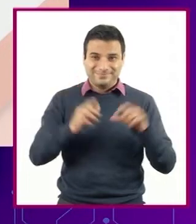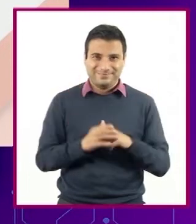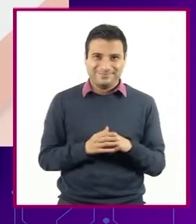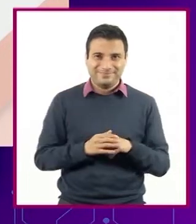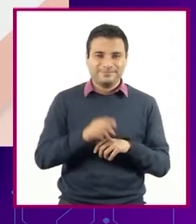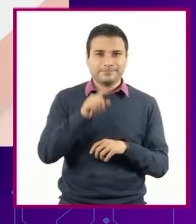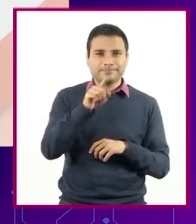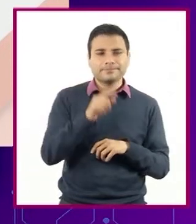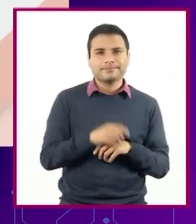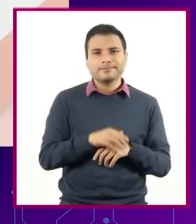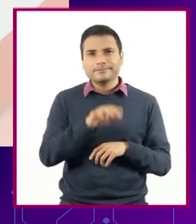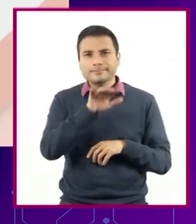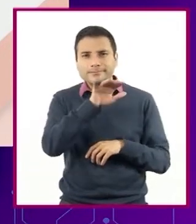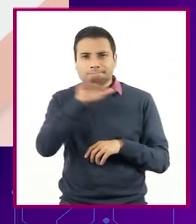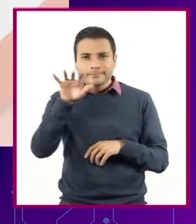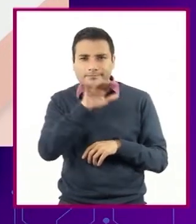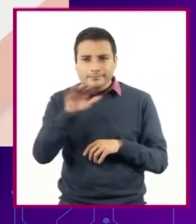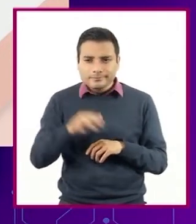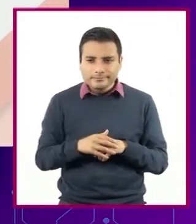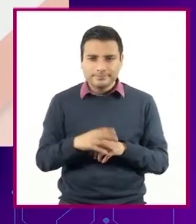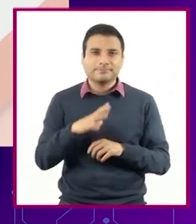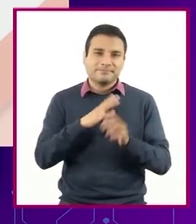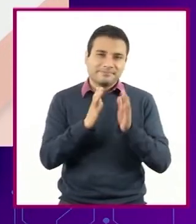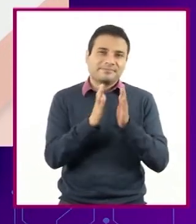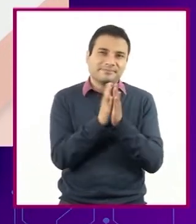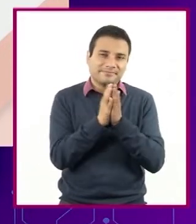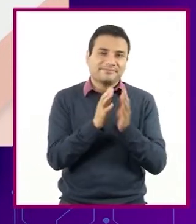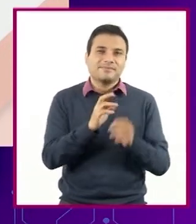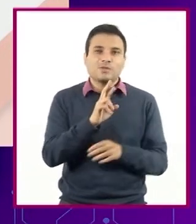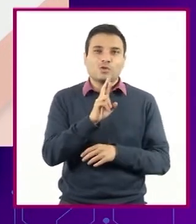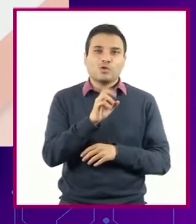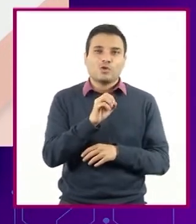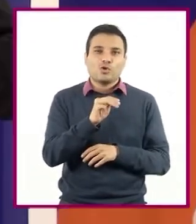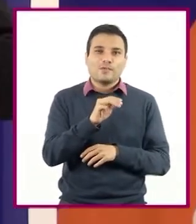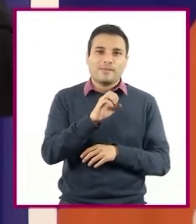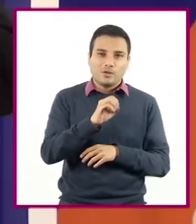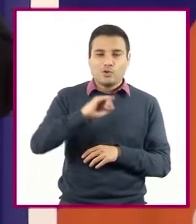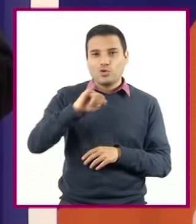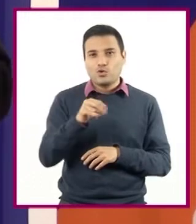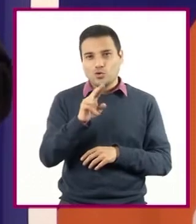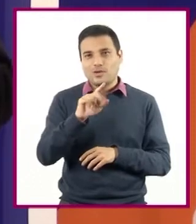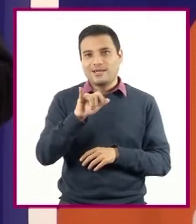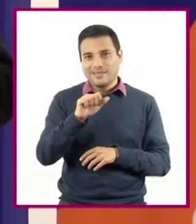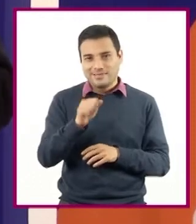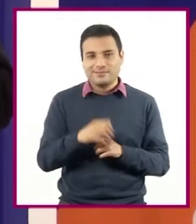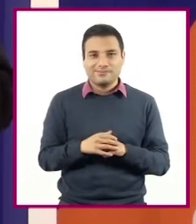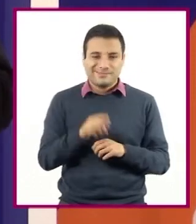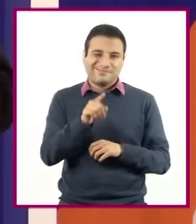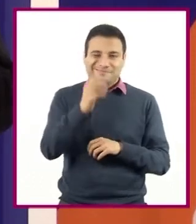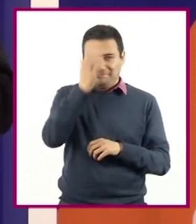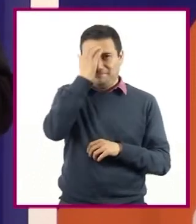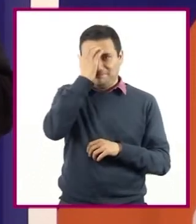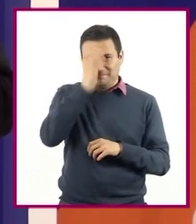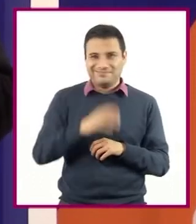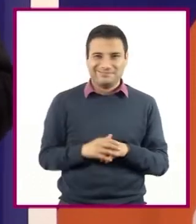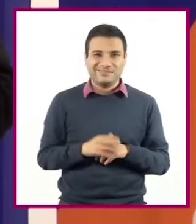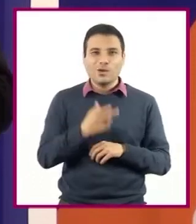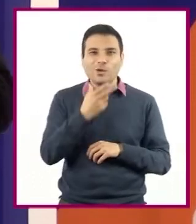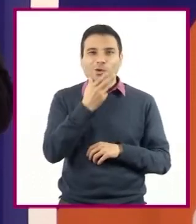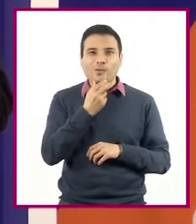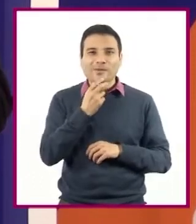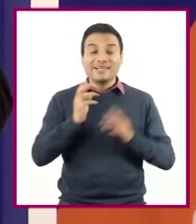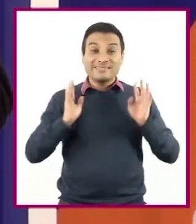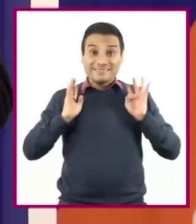descubierto alguna obra como Romeo y Julieta. Exacto, la clásica pieza escrita por William Shakespeare